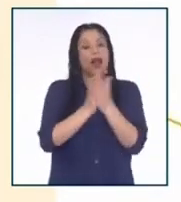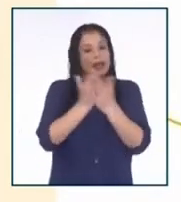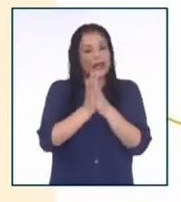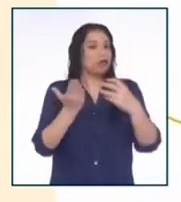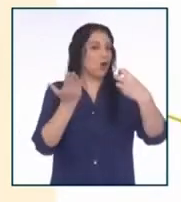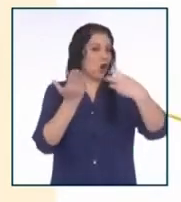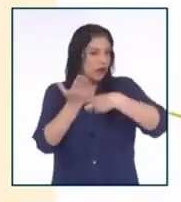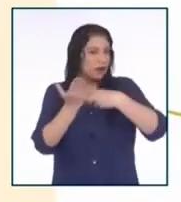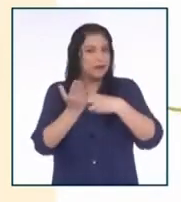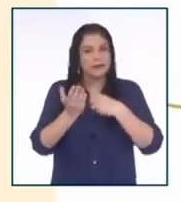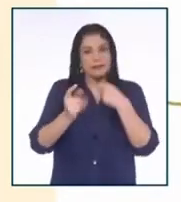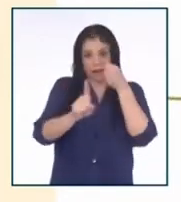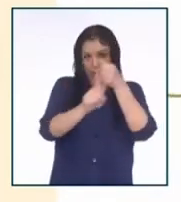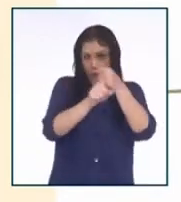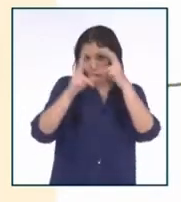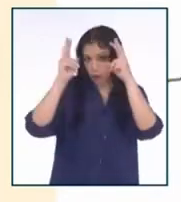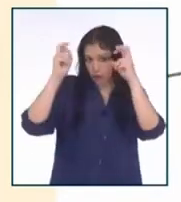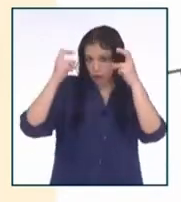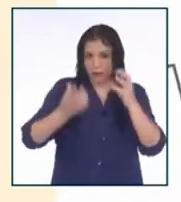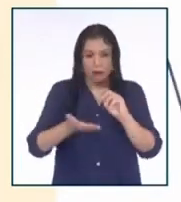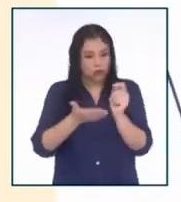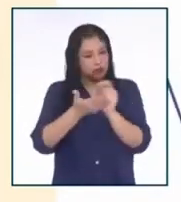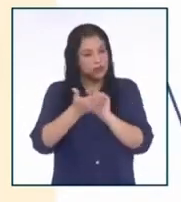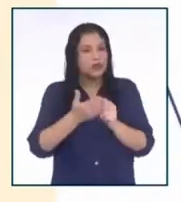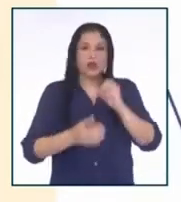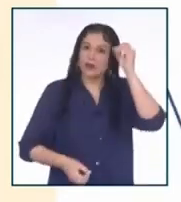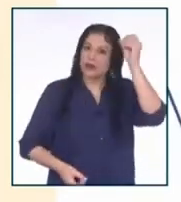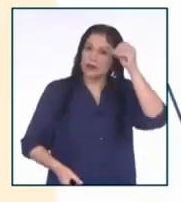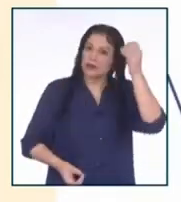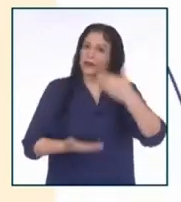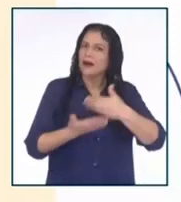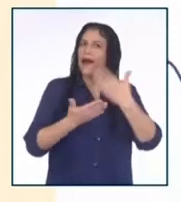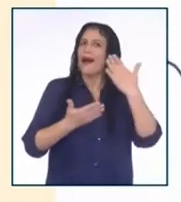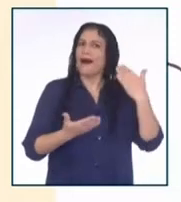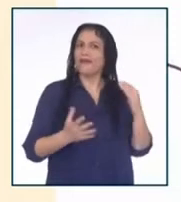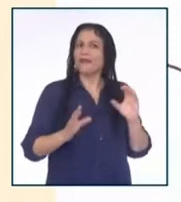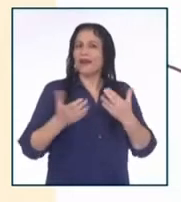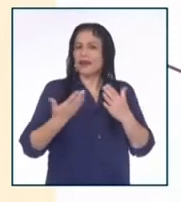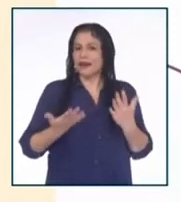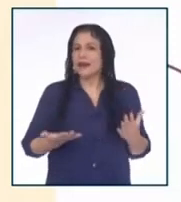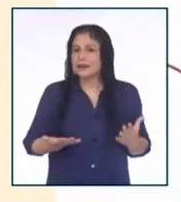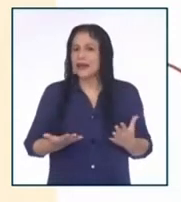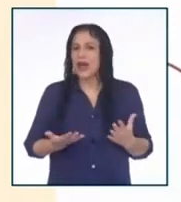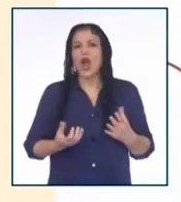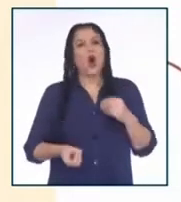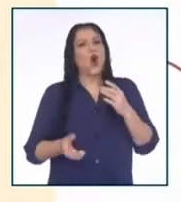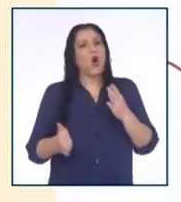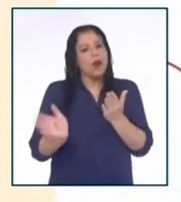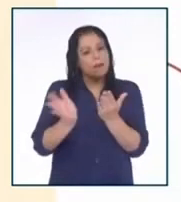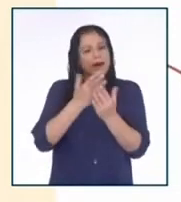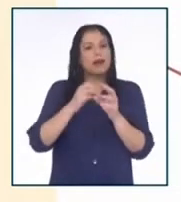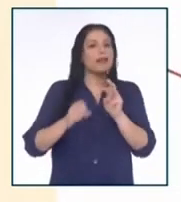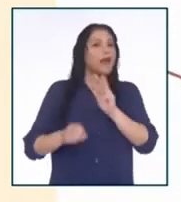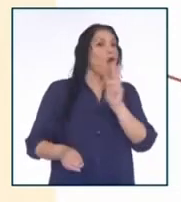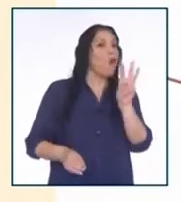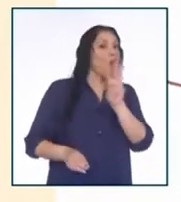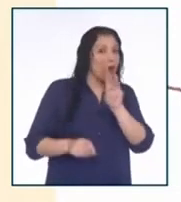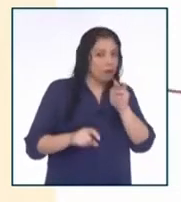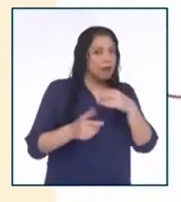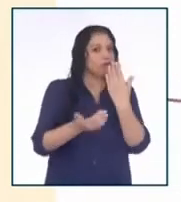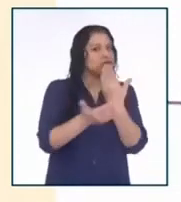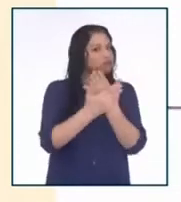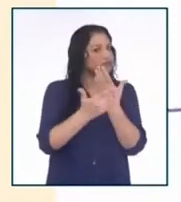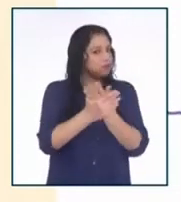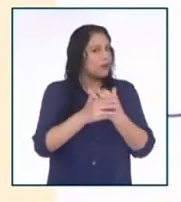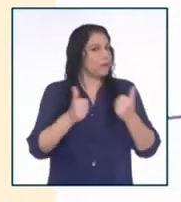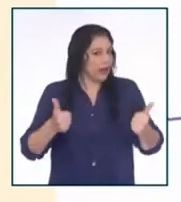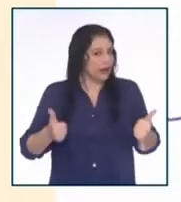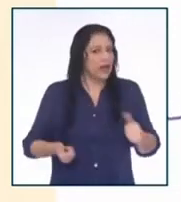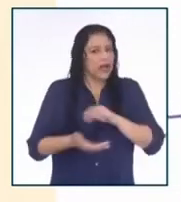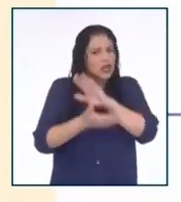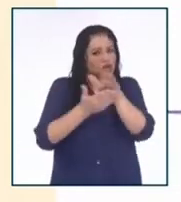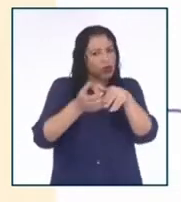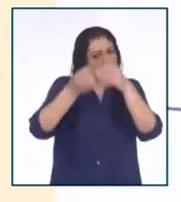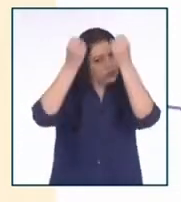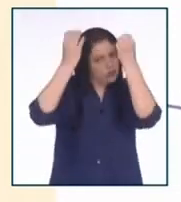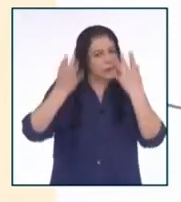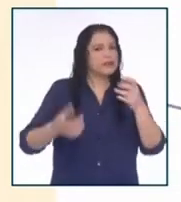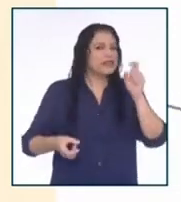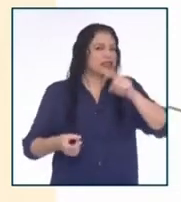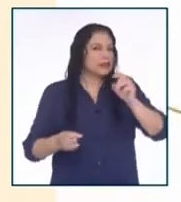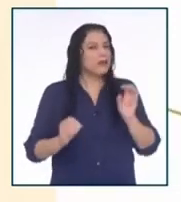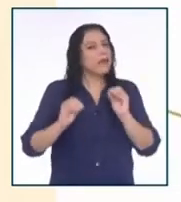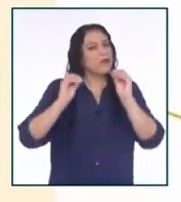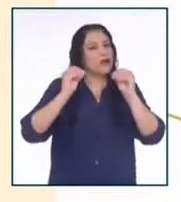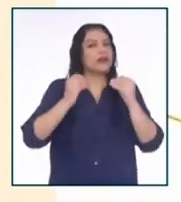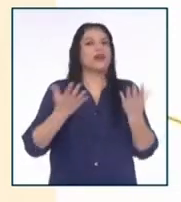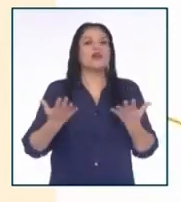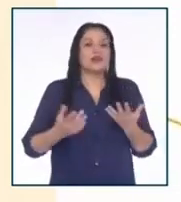que traten sobre el tema o el artículo de opinión que leímos en el programa anterior o en páginas de internet que sean verificadas. Esta información tendremos que